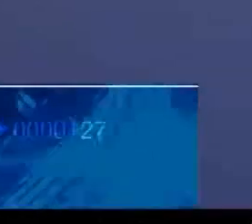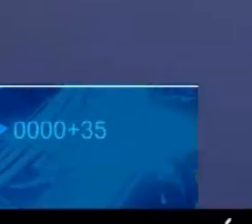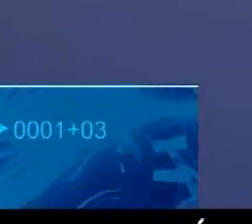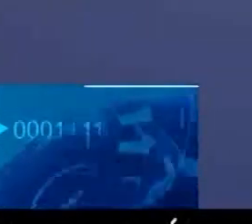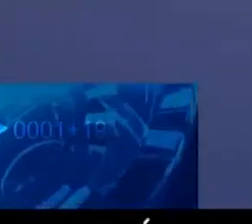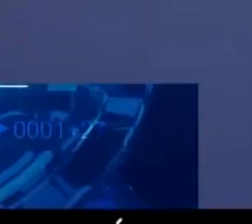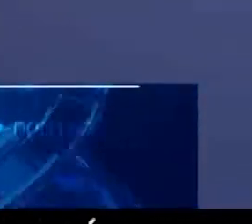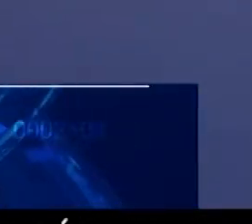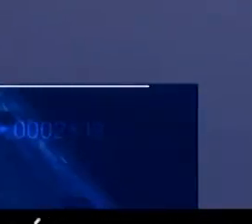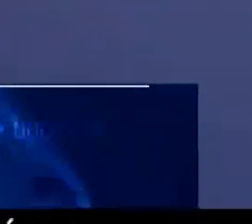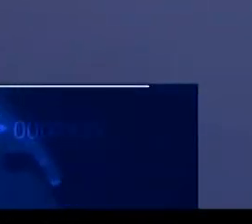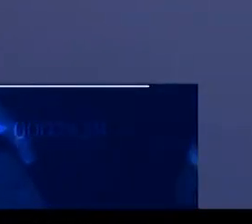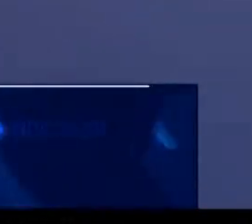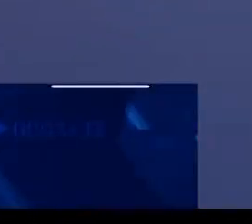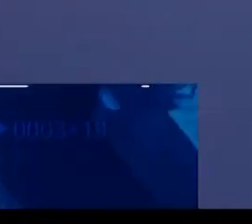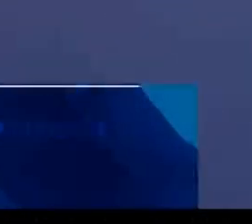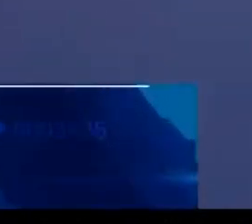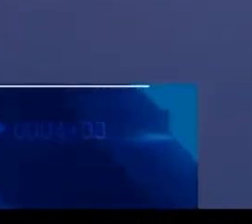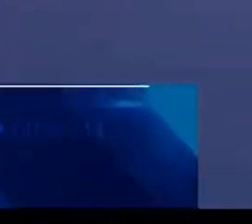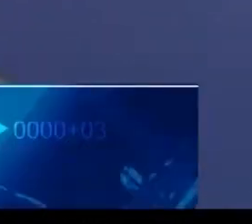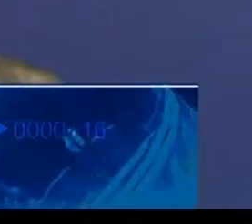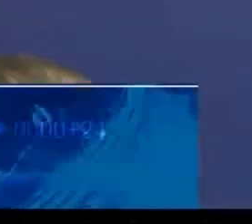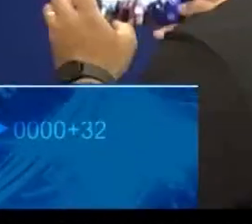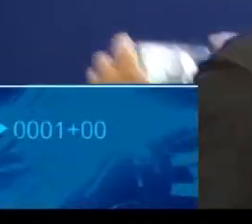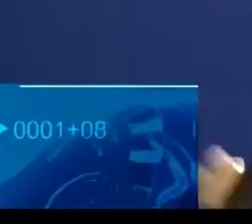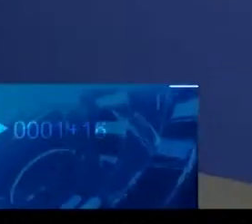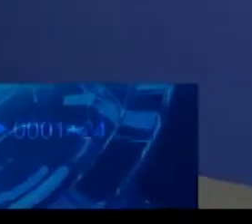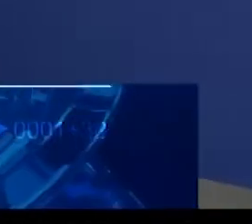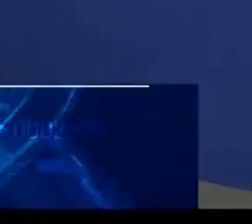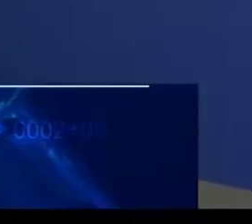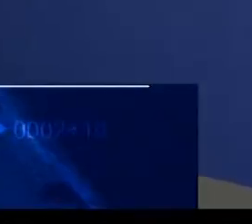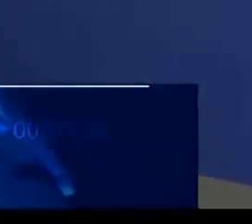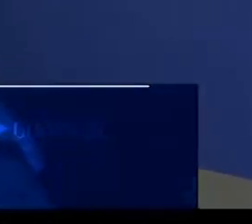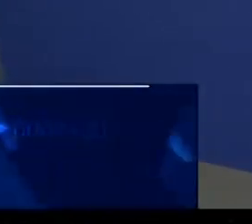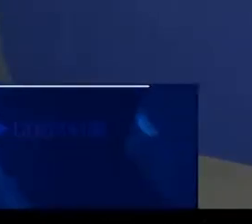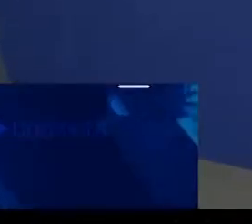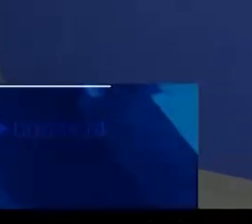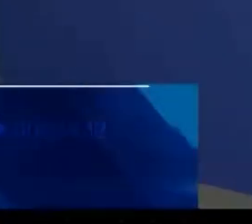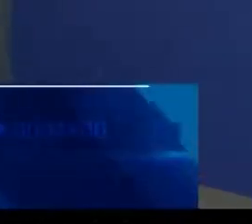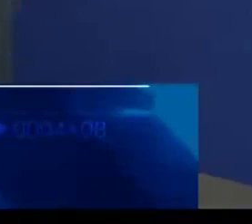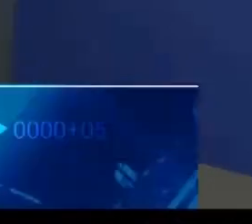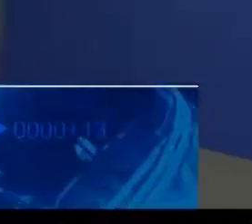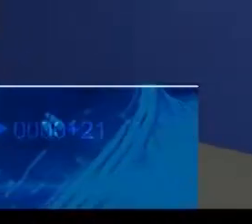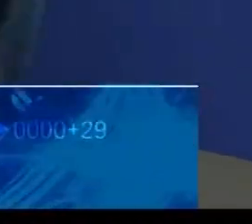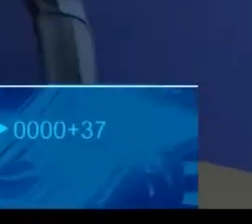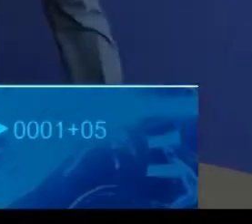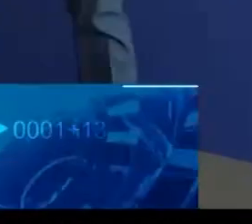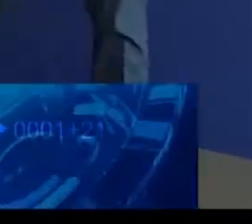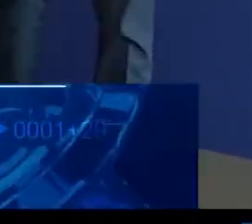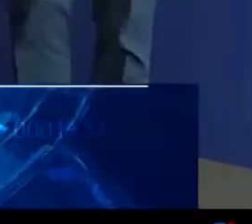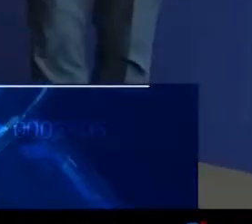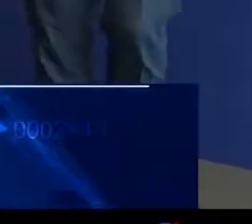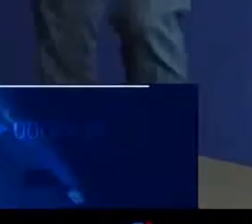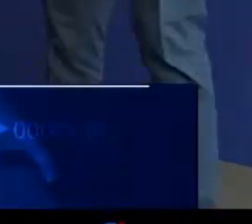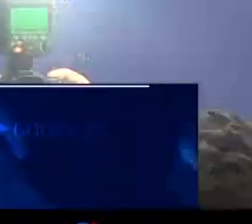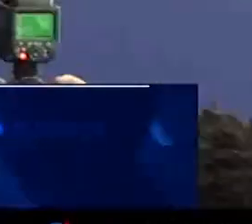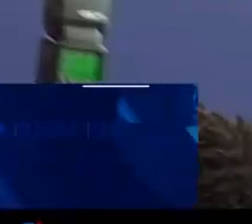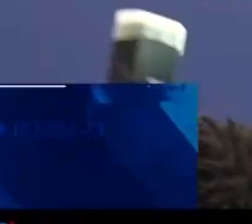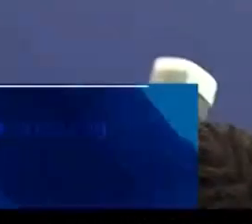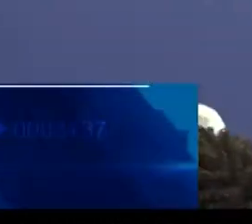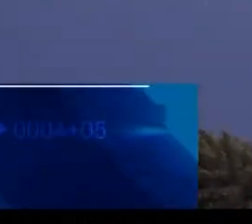carrera judicial, pasando por todos los estamentos hasta coronarse como presidenta de la Sala Segunda de la Corte Suprema de